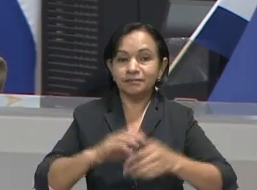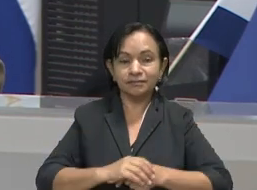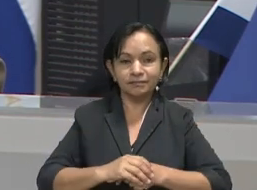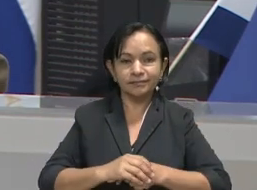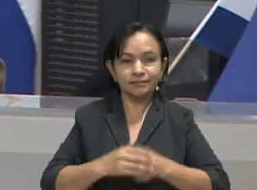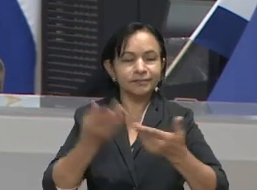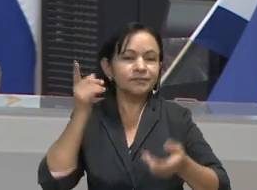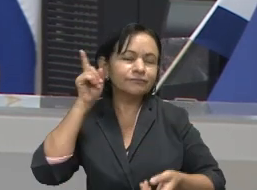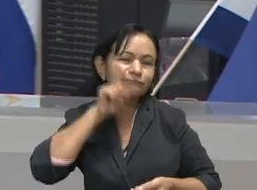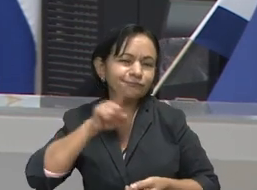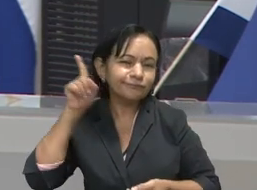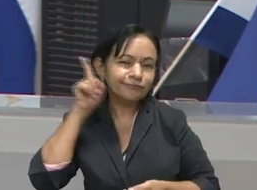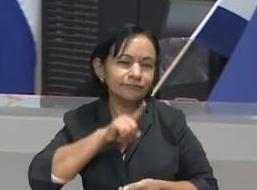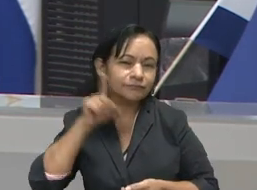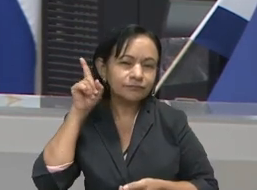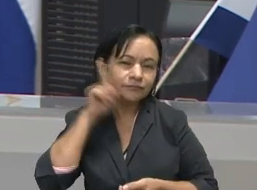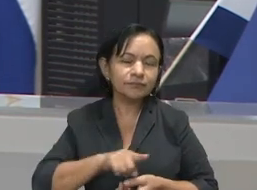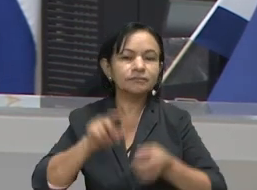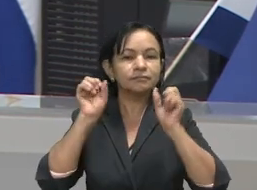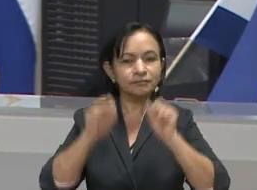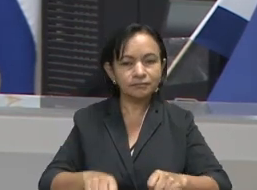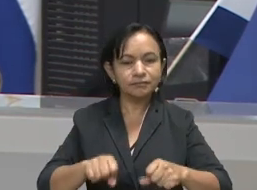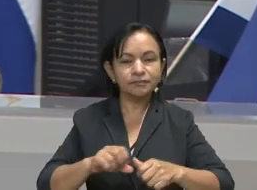Nada más mentiroso.